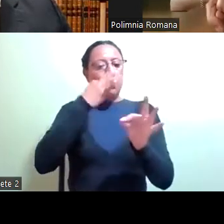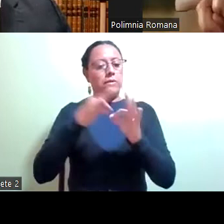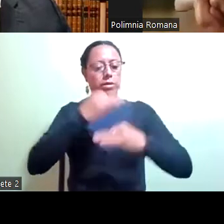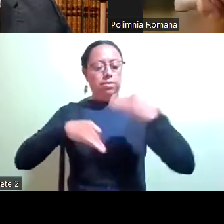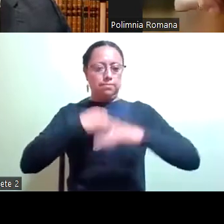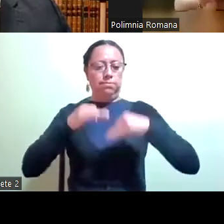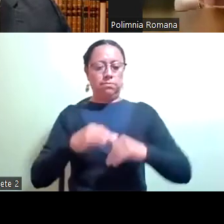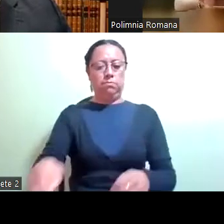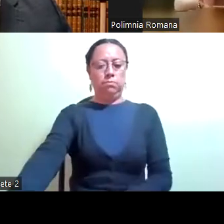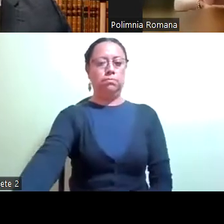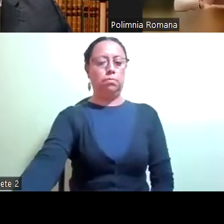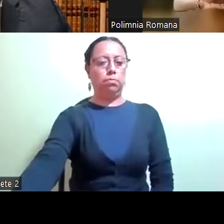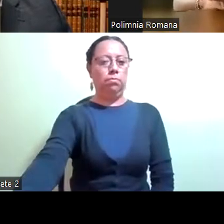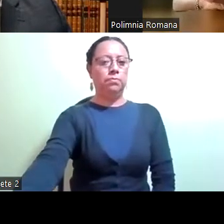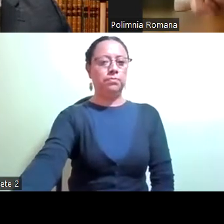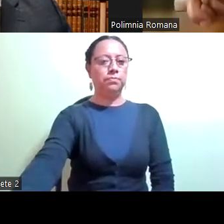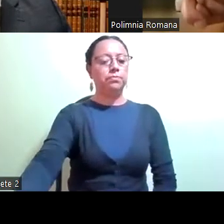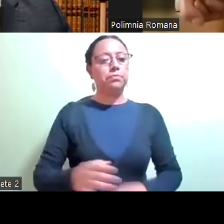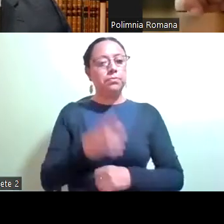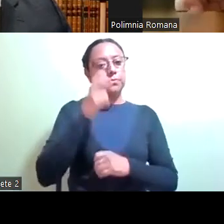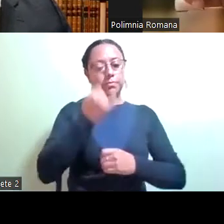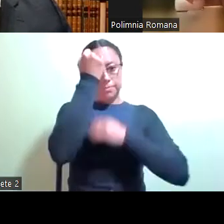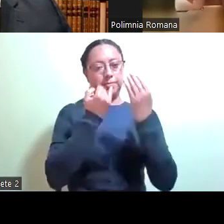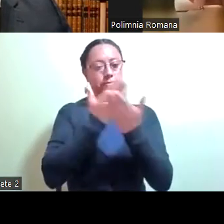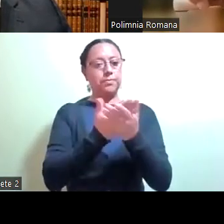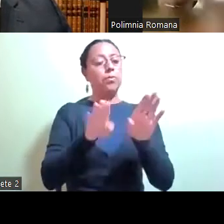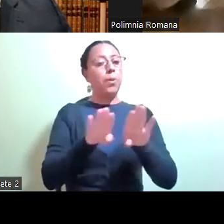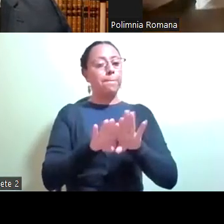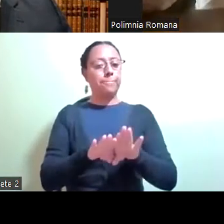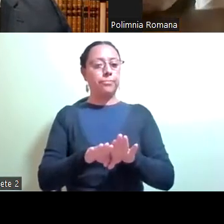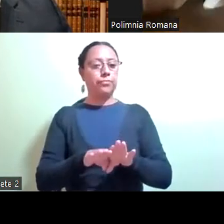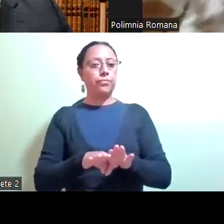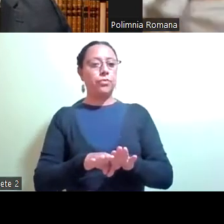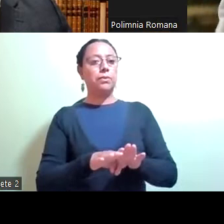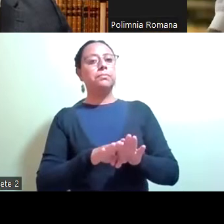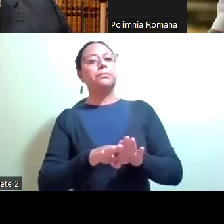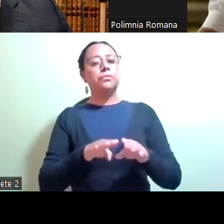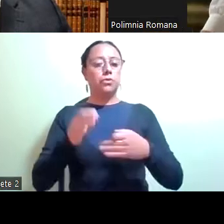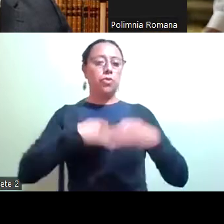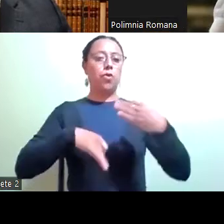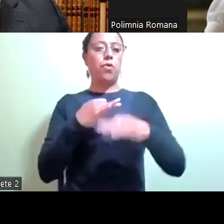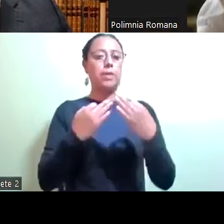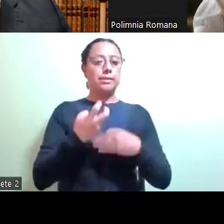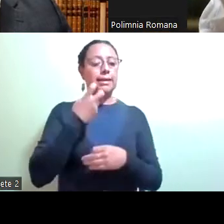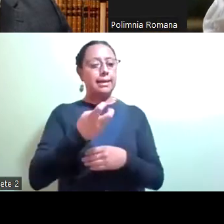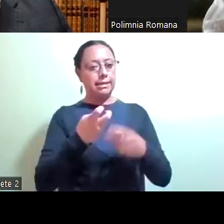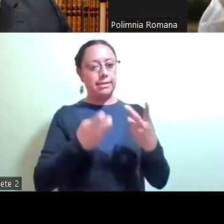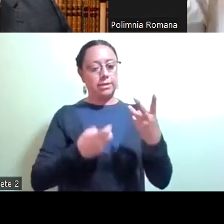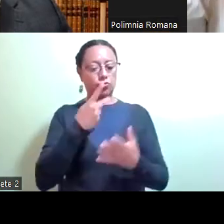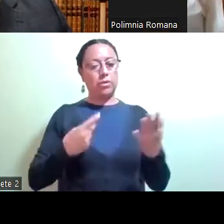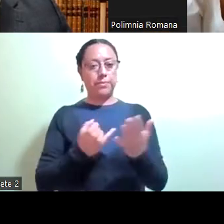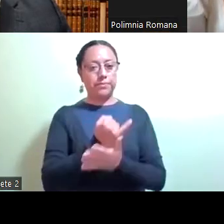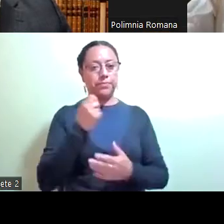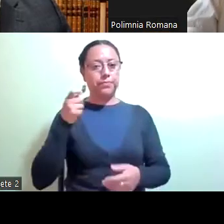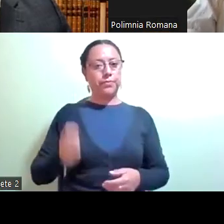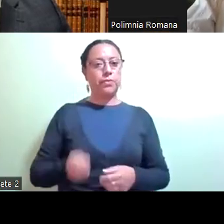está haciendo una iniciativa que cumple con estas disposiciones del considerando de la sentencia, que establece que deba de